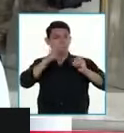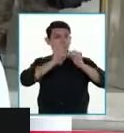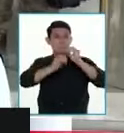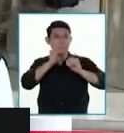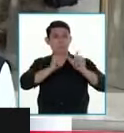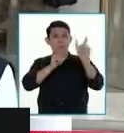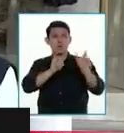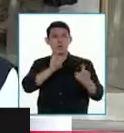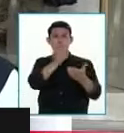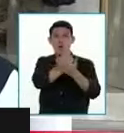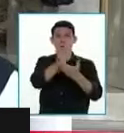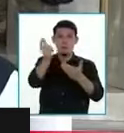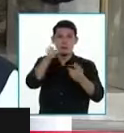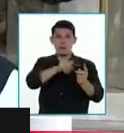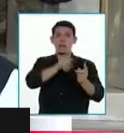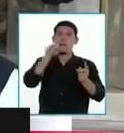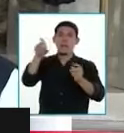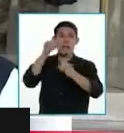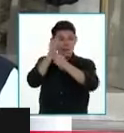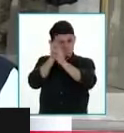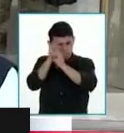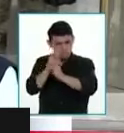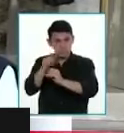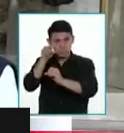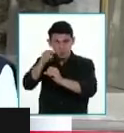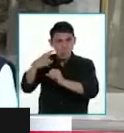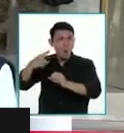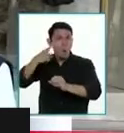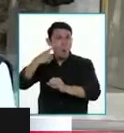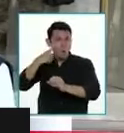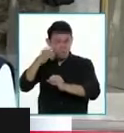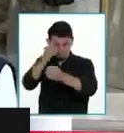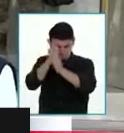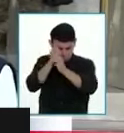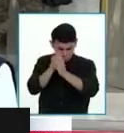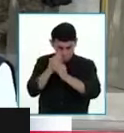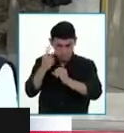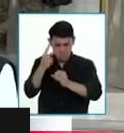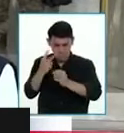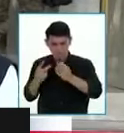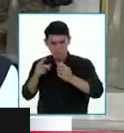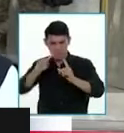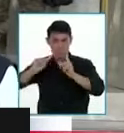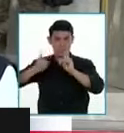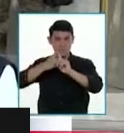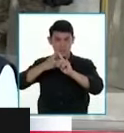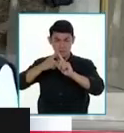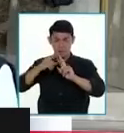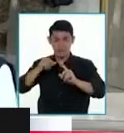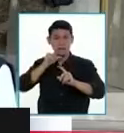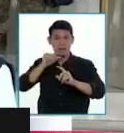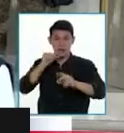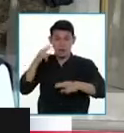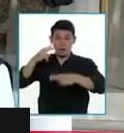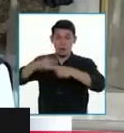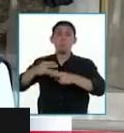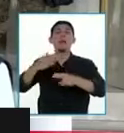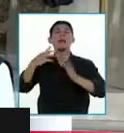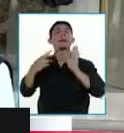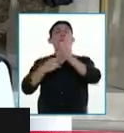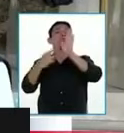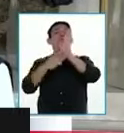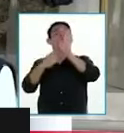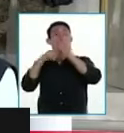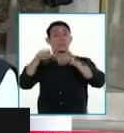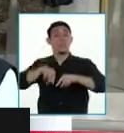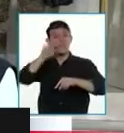el comprador. Tiene que resolverlo el laboratorio que la produjo. Si el laboratorio, no, en primer lugar, no nombra un representante